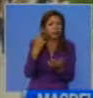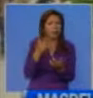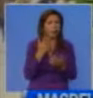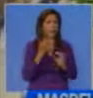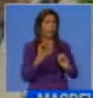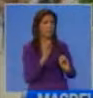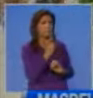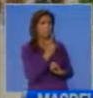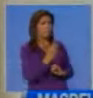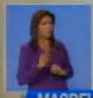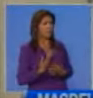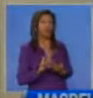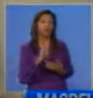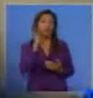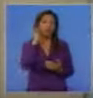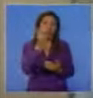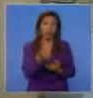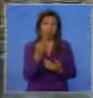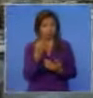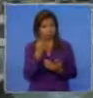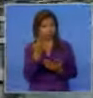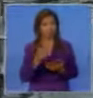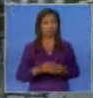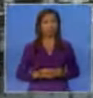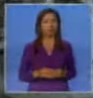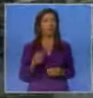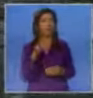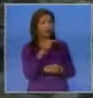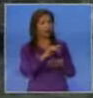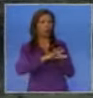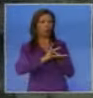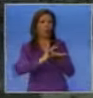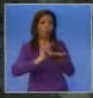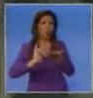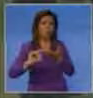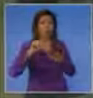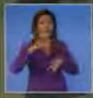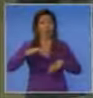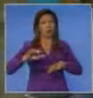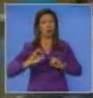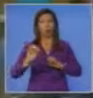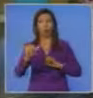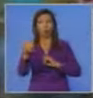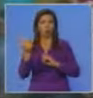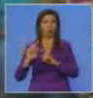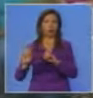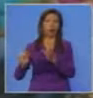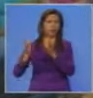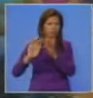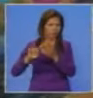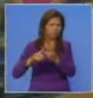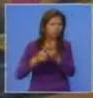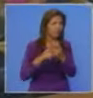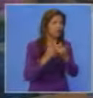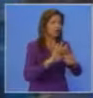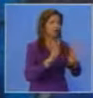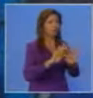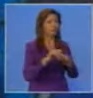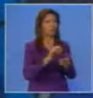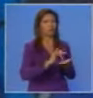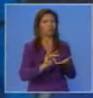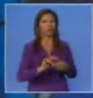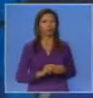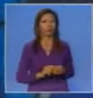Simplemente que esperemos hasta mañana. Así están las aulas, mientras la mayoría en toda la universidad están llenas. El problema es, dicen los comisionados,